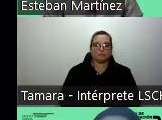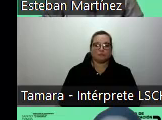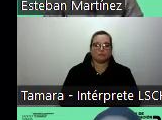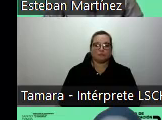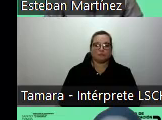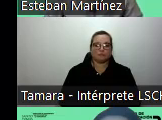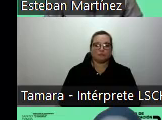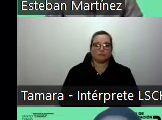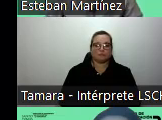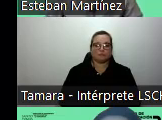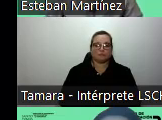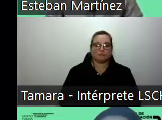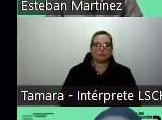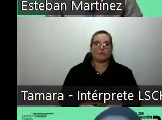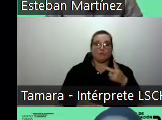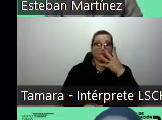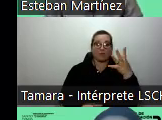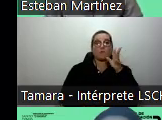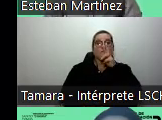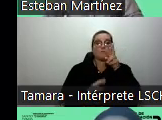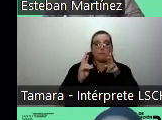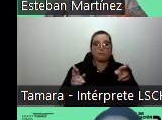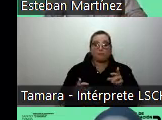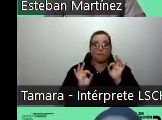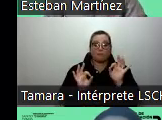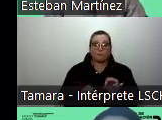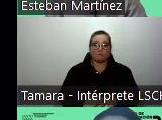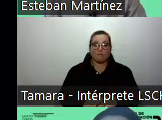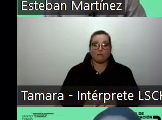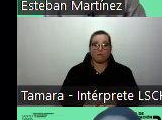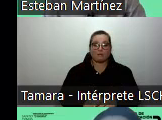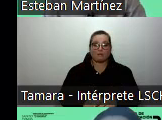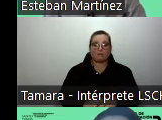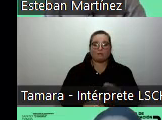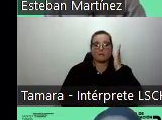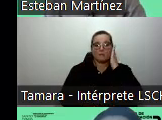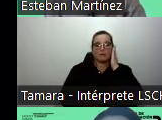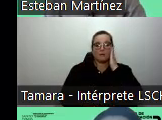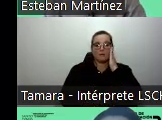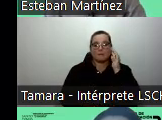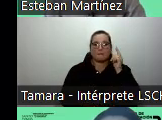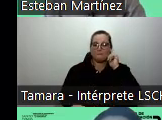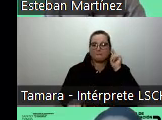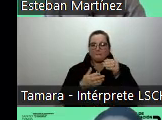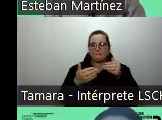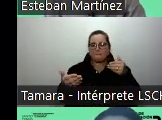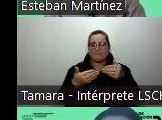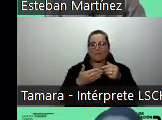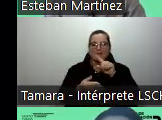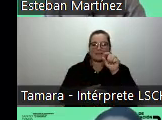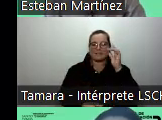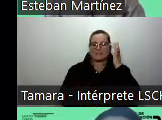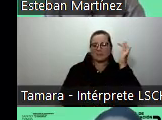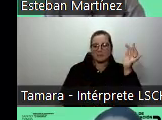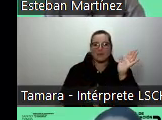respuestas tenemos acá ya 24 que se llevan va ganando metas Smart tenemos hábitos Saludos